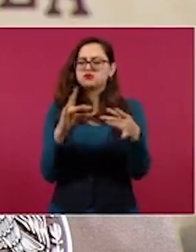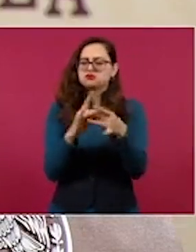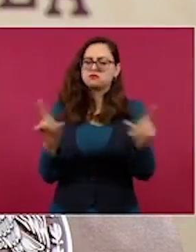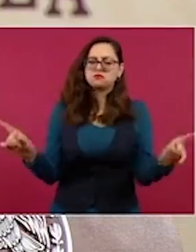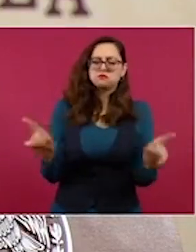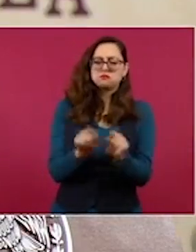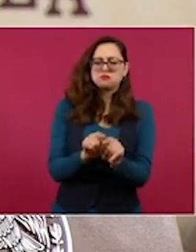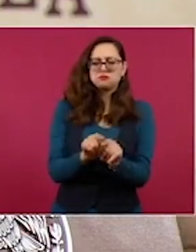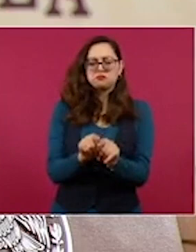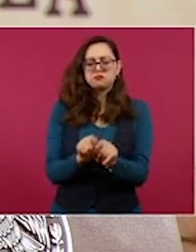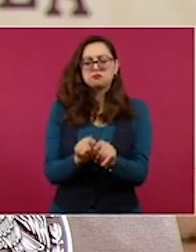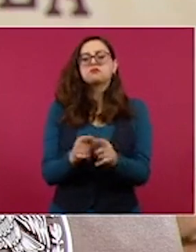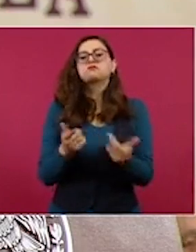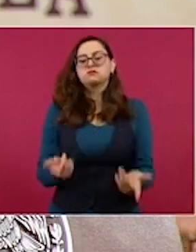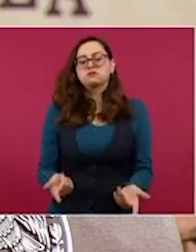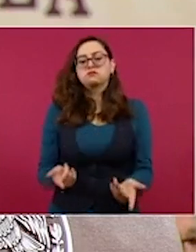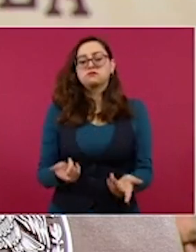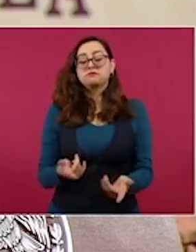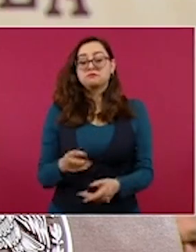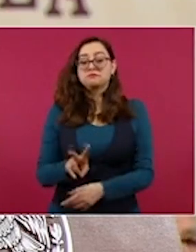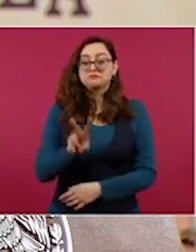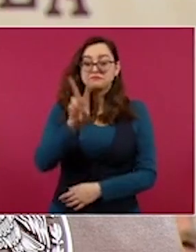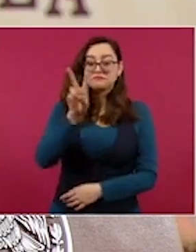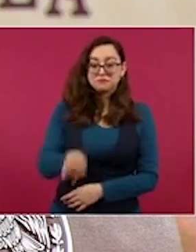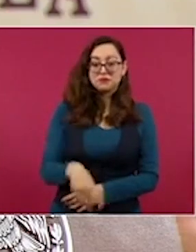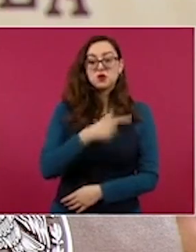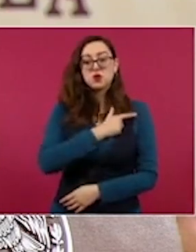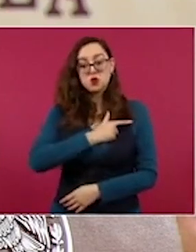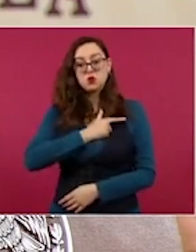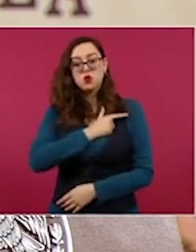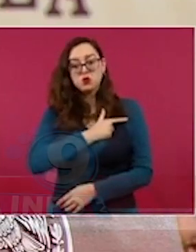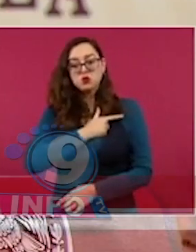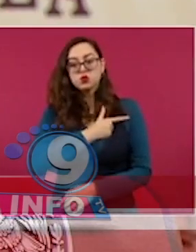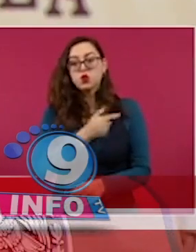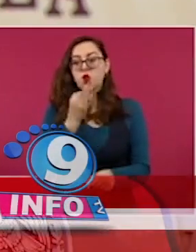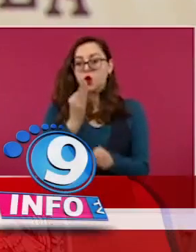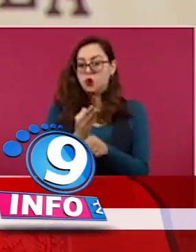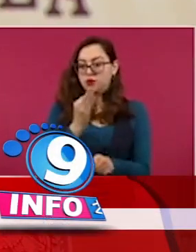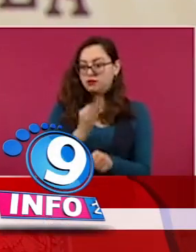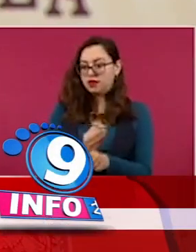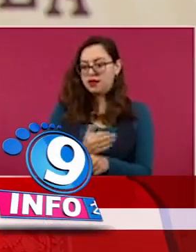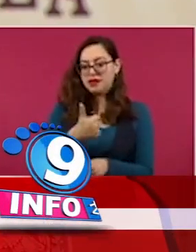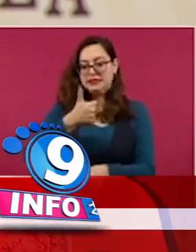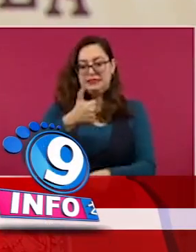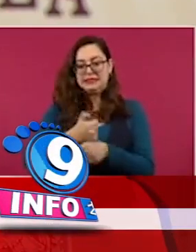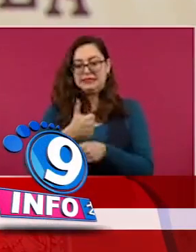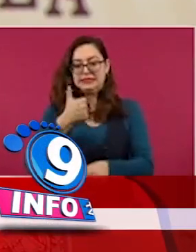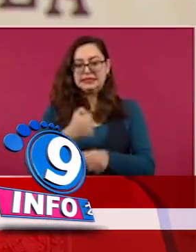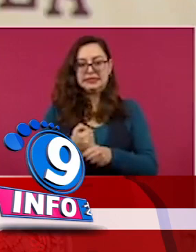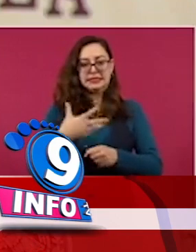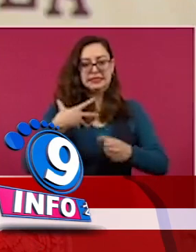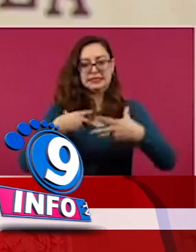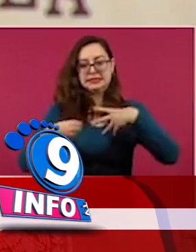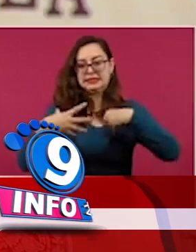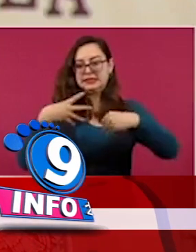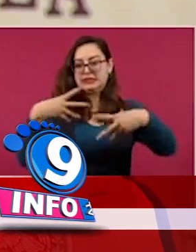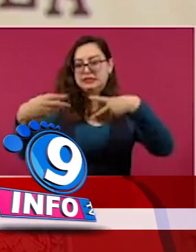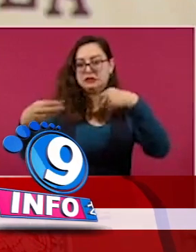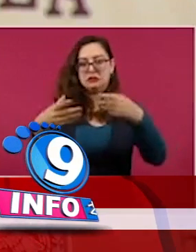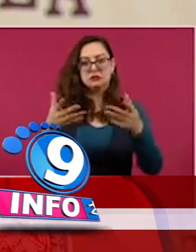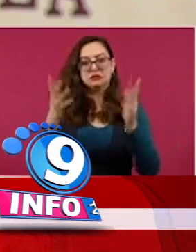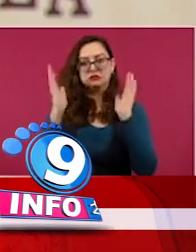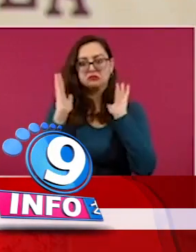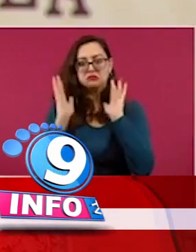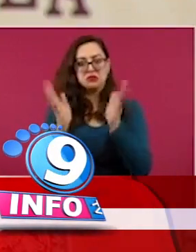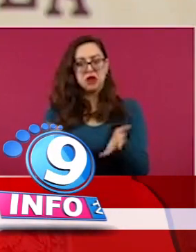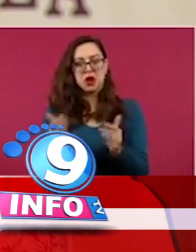de la Organización Mundial de la Salud así como 92 defunciones esta enfermedad dura en promedio 21 días y se transmite